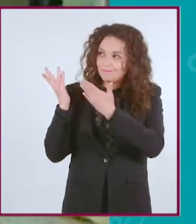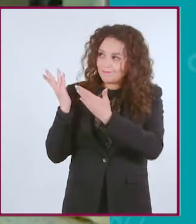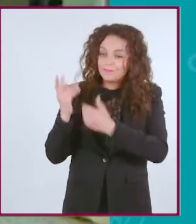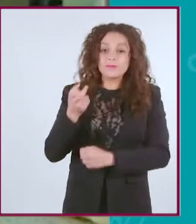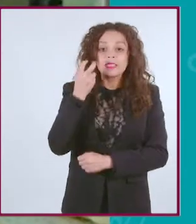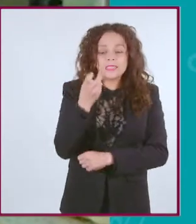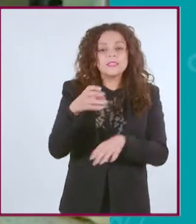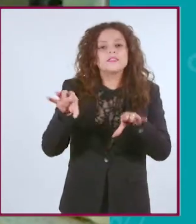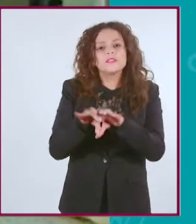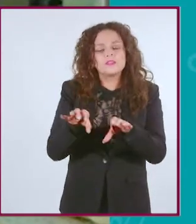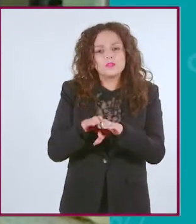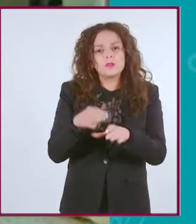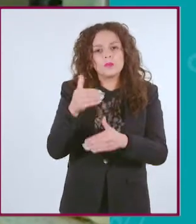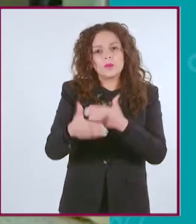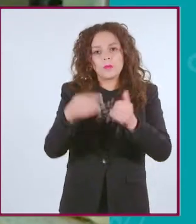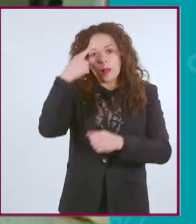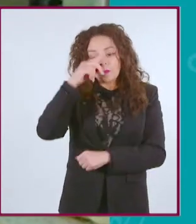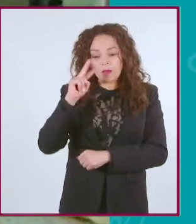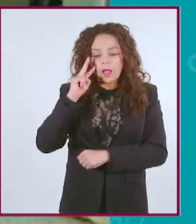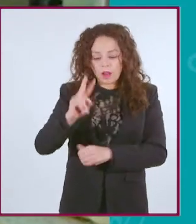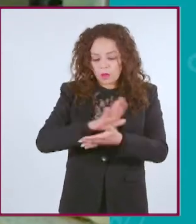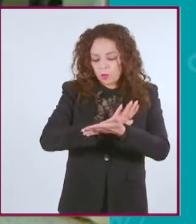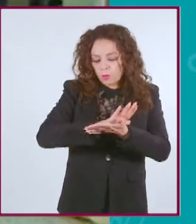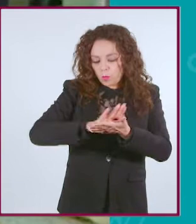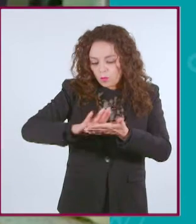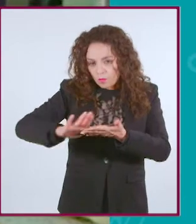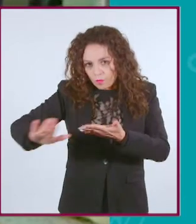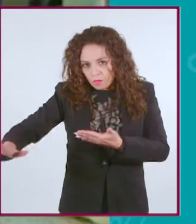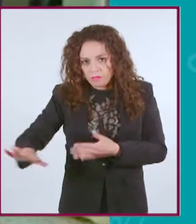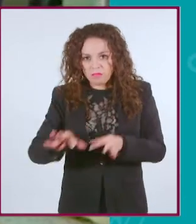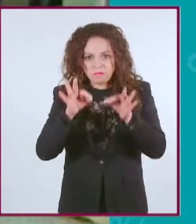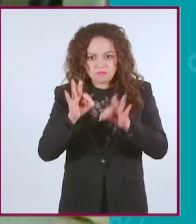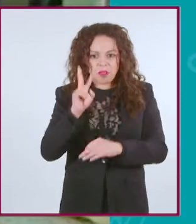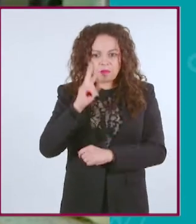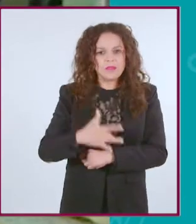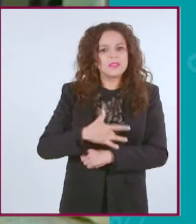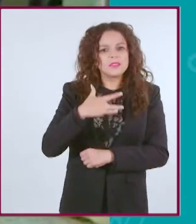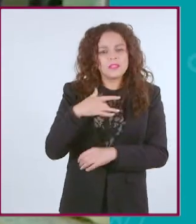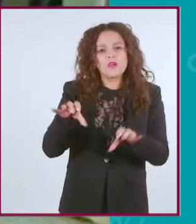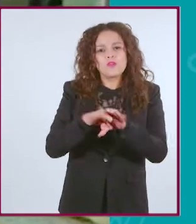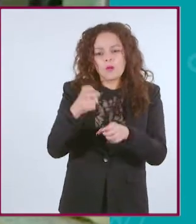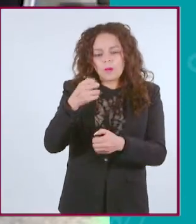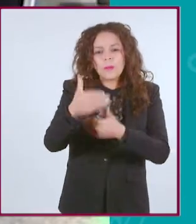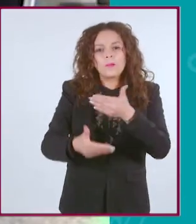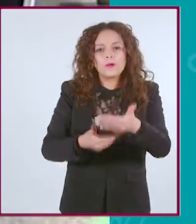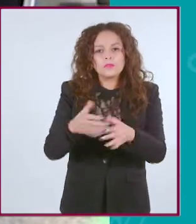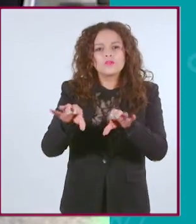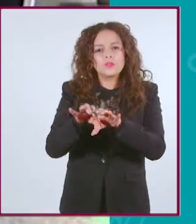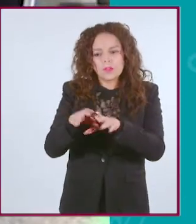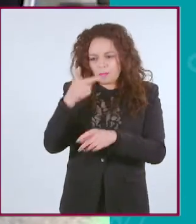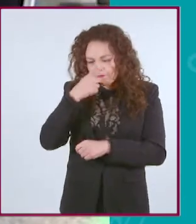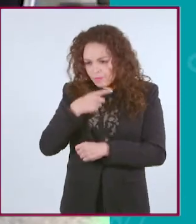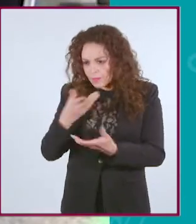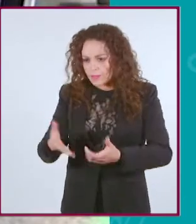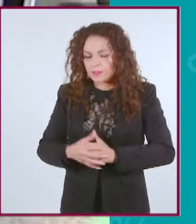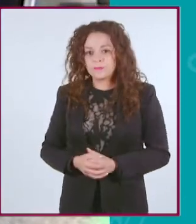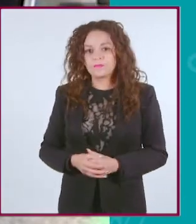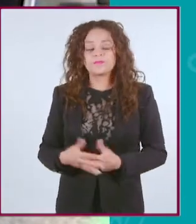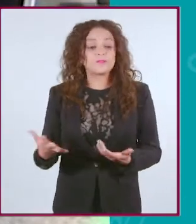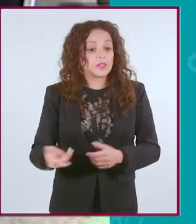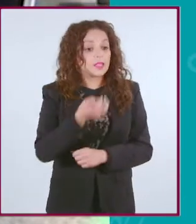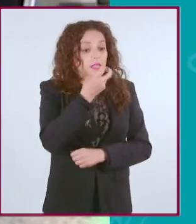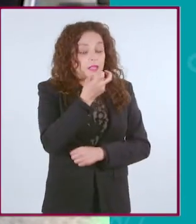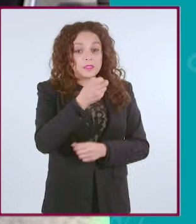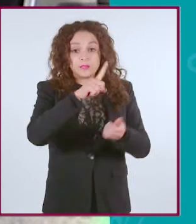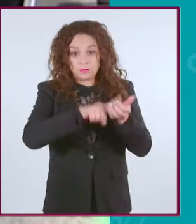este proceso de que se vea lisa la tela, tenga buen aspecto físico? ¿Cómo llegamos a este proceso? En este